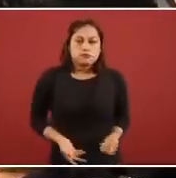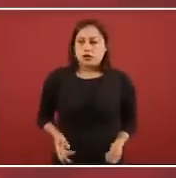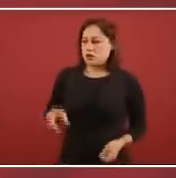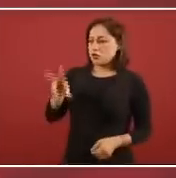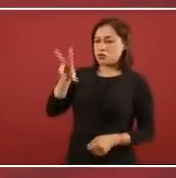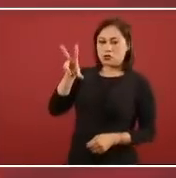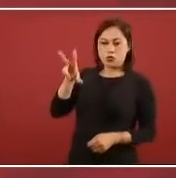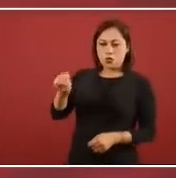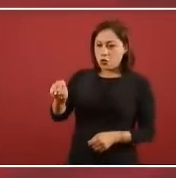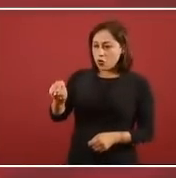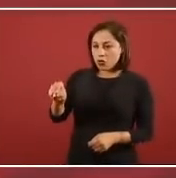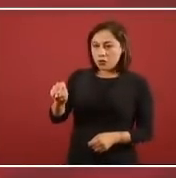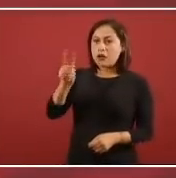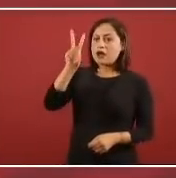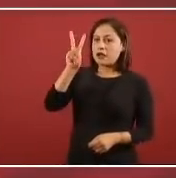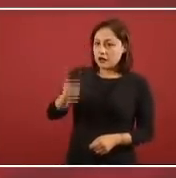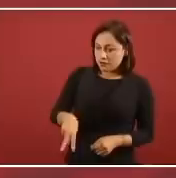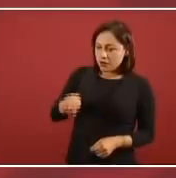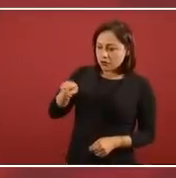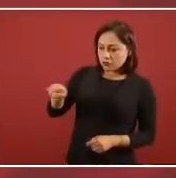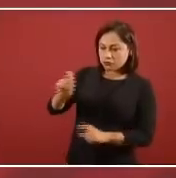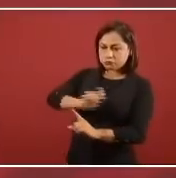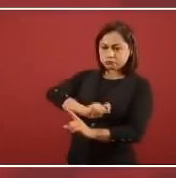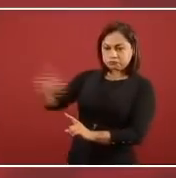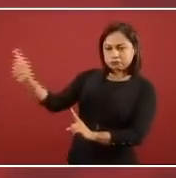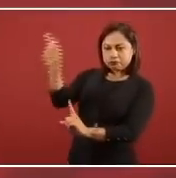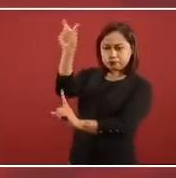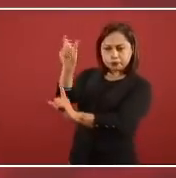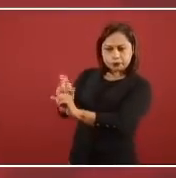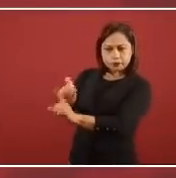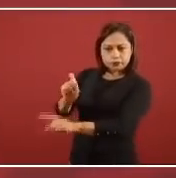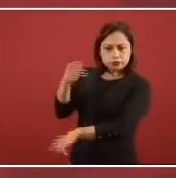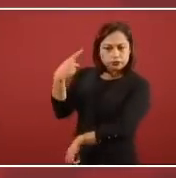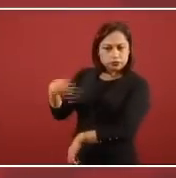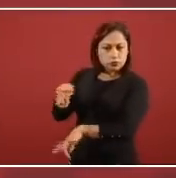trabajo profesional siempre.